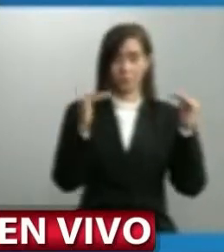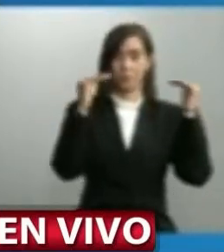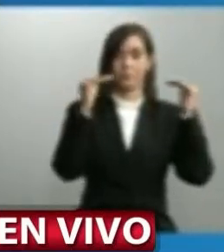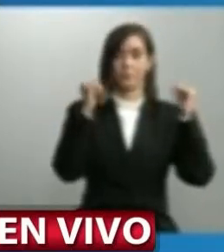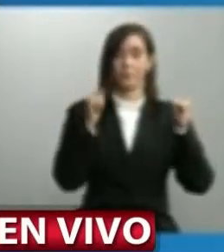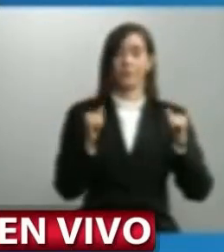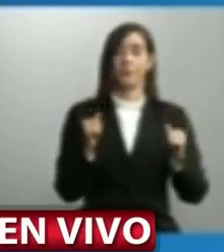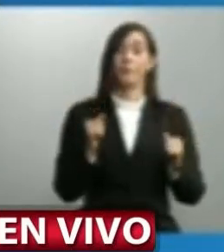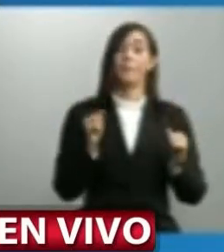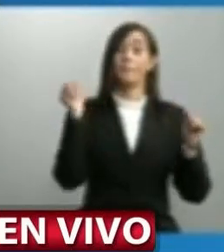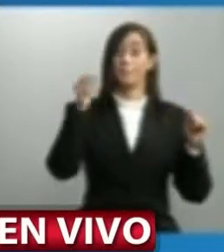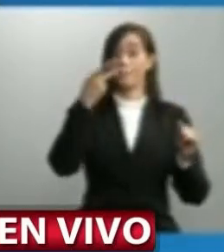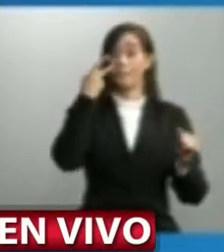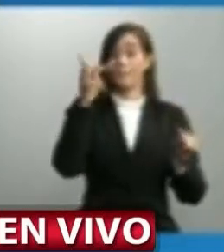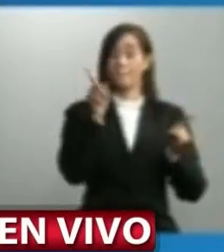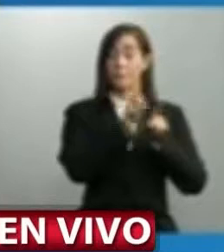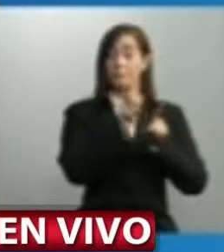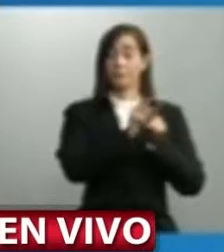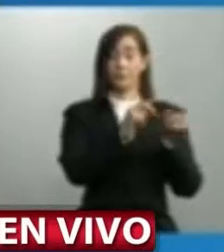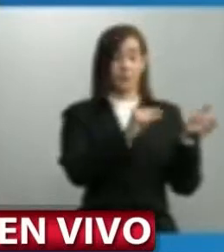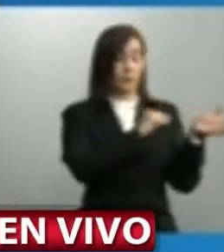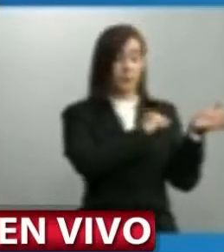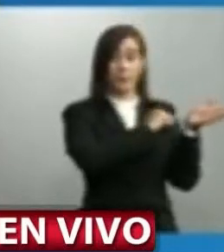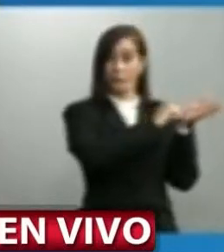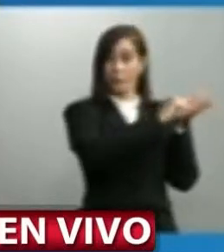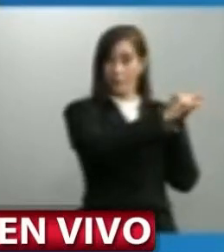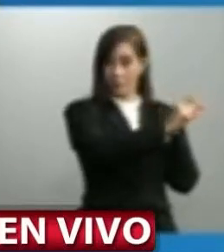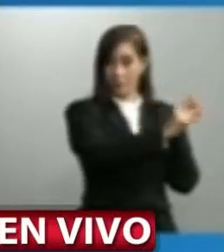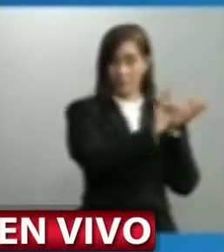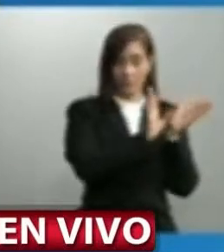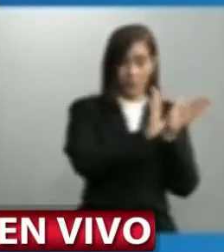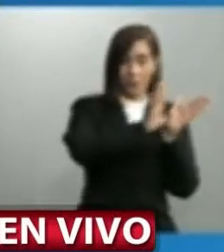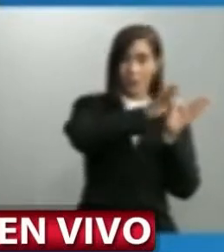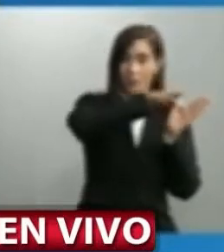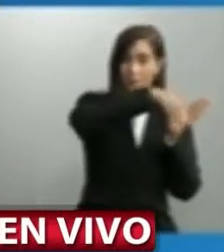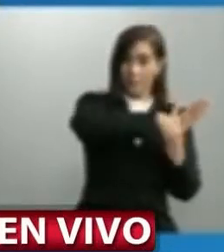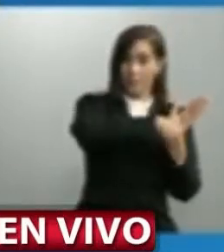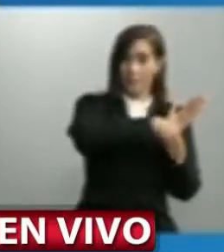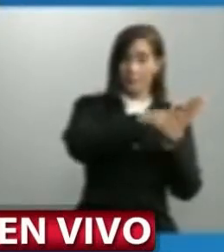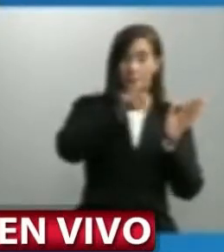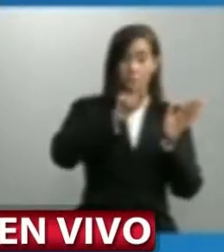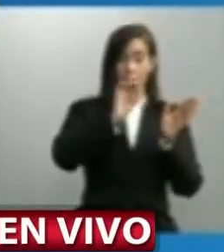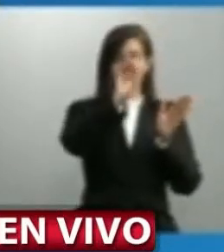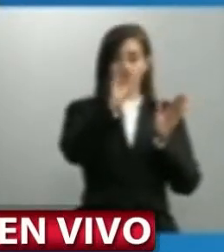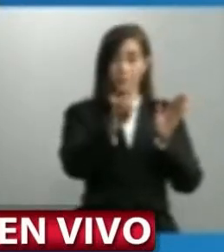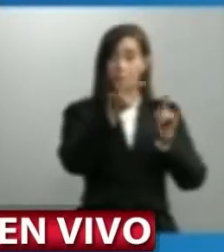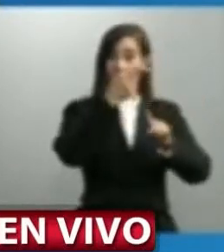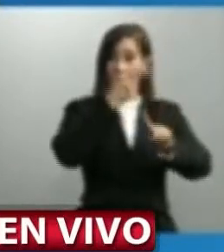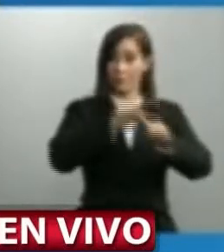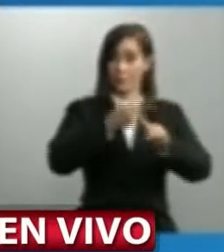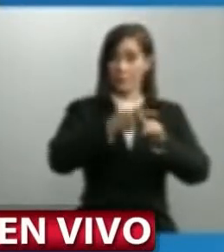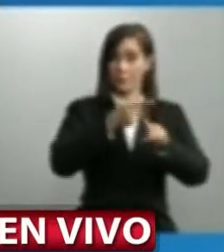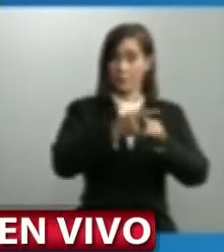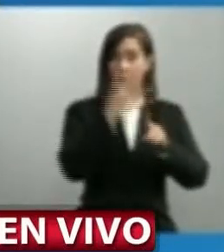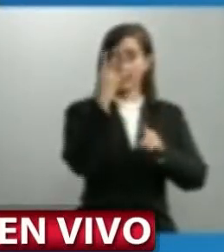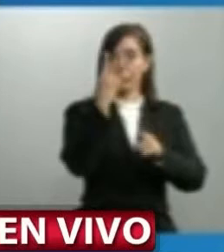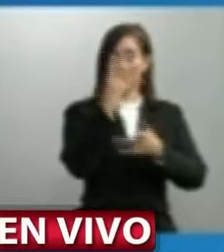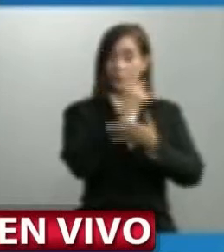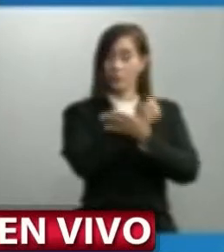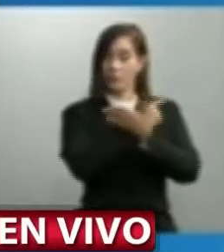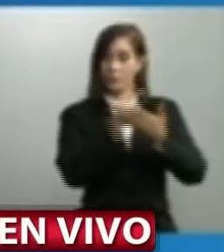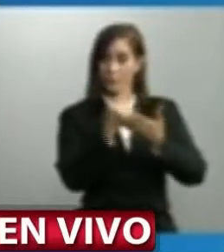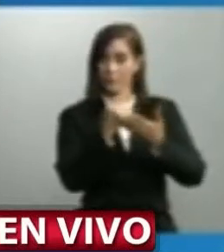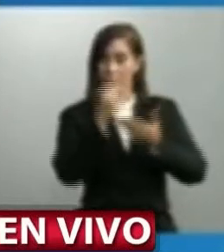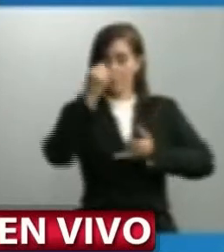también la línea de descenso en la tasa de positividad de las últimas cuatro